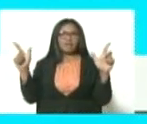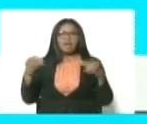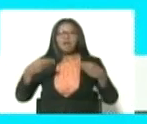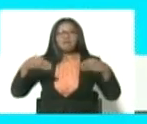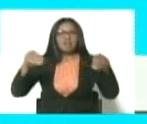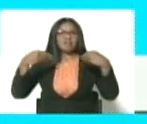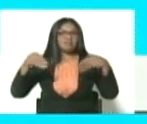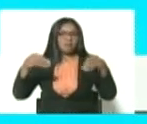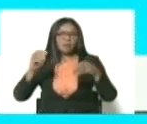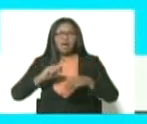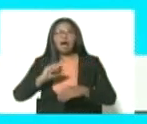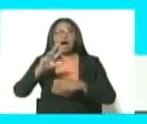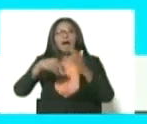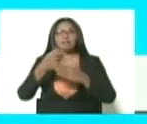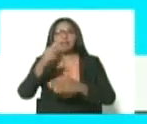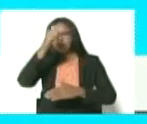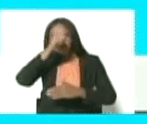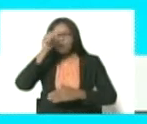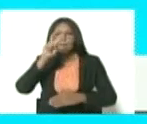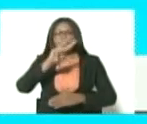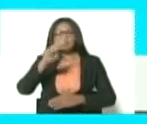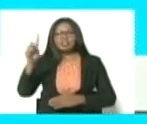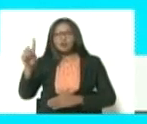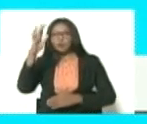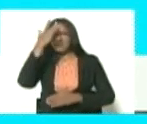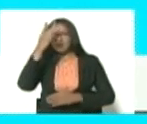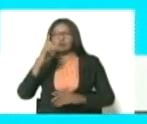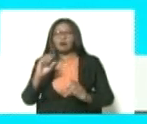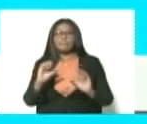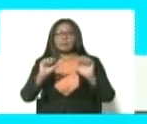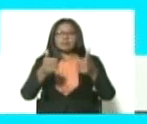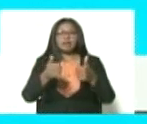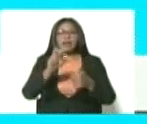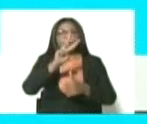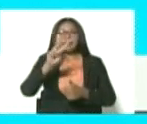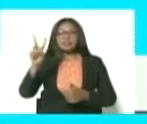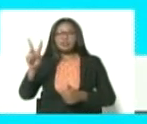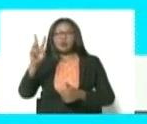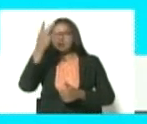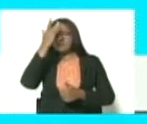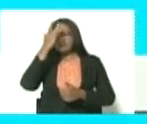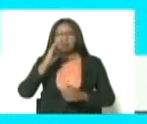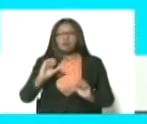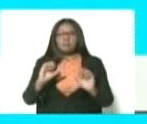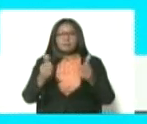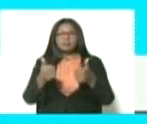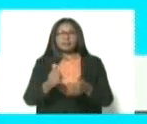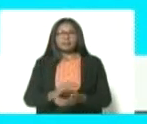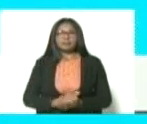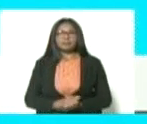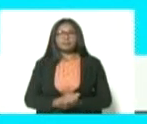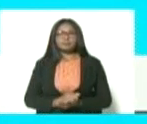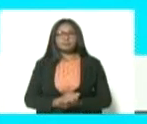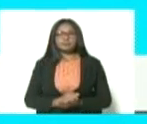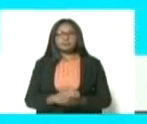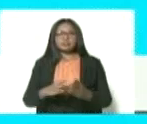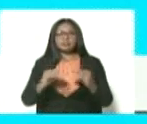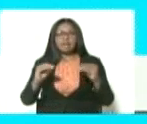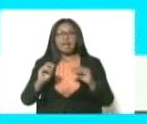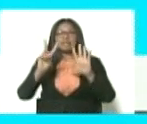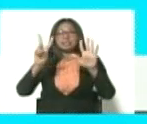domingo 21 de febrero, para empezar el lunes 22 de febrero, ya con el 7 más 7,